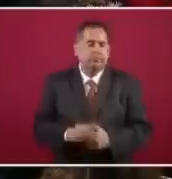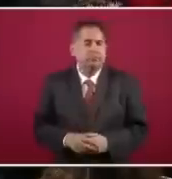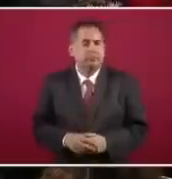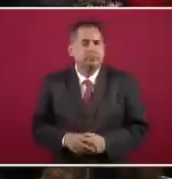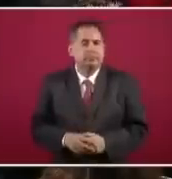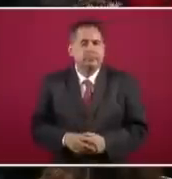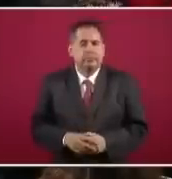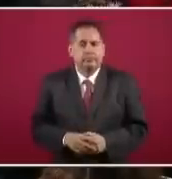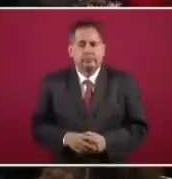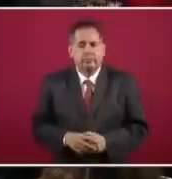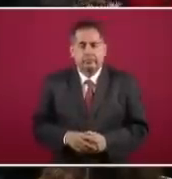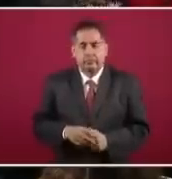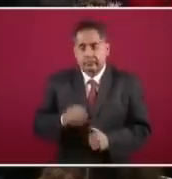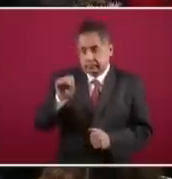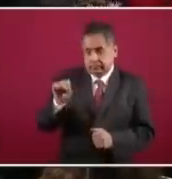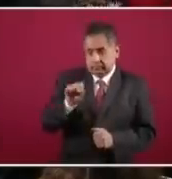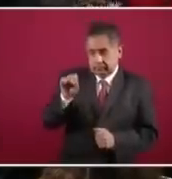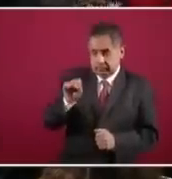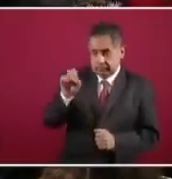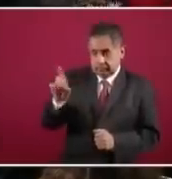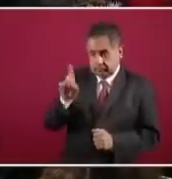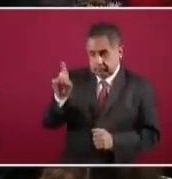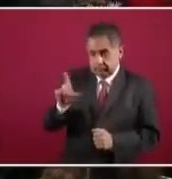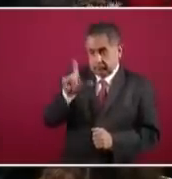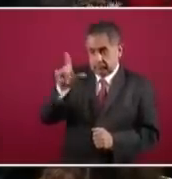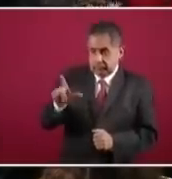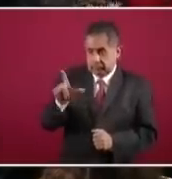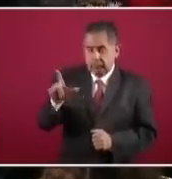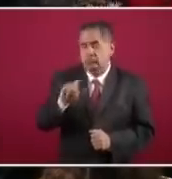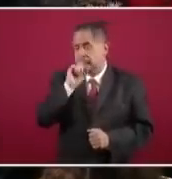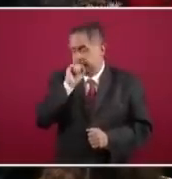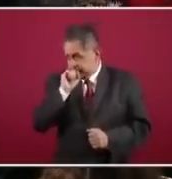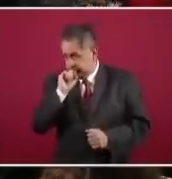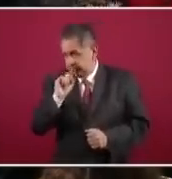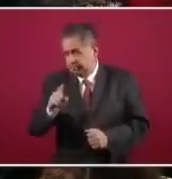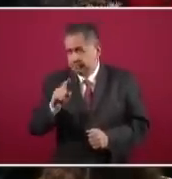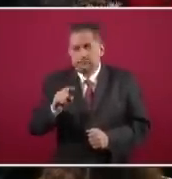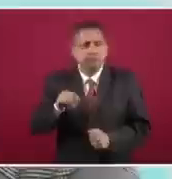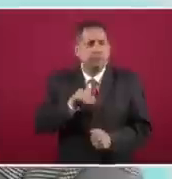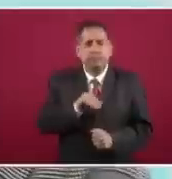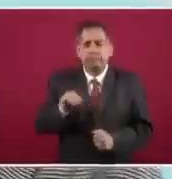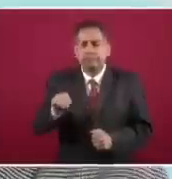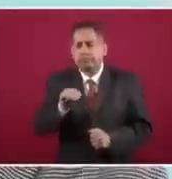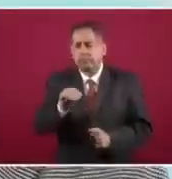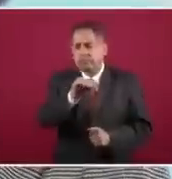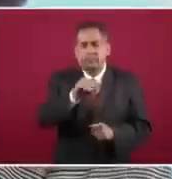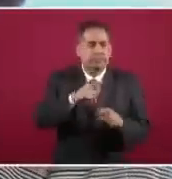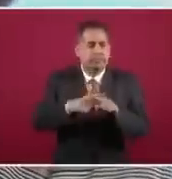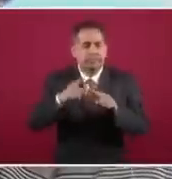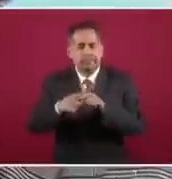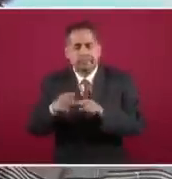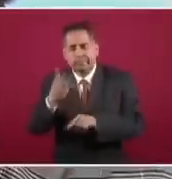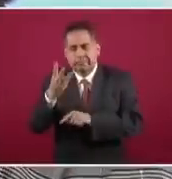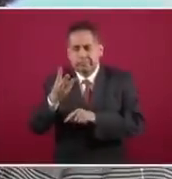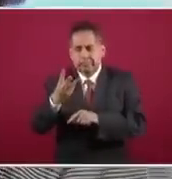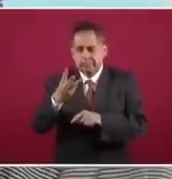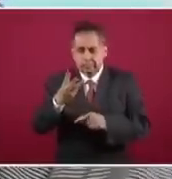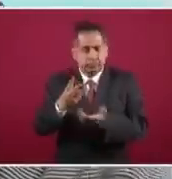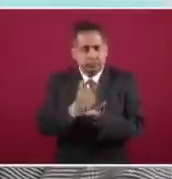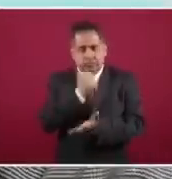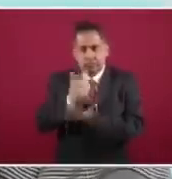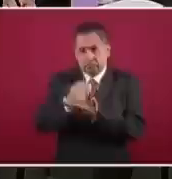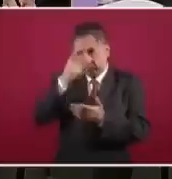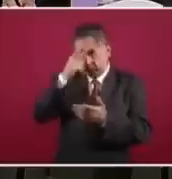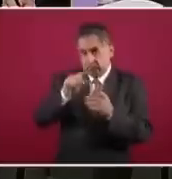Durante el sábado, domingo y lunes hicimos también una gira por tres ciudades de la República,